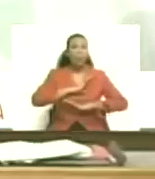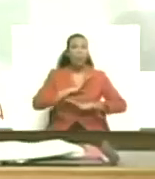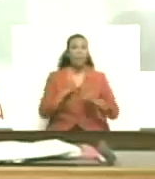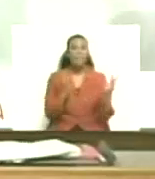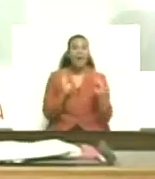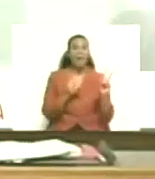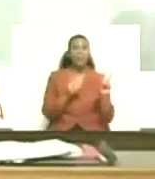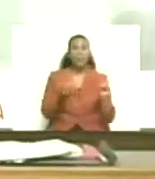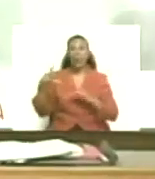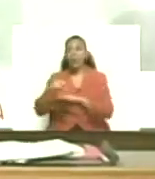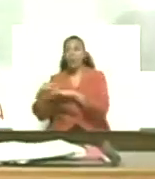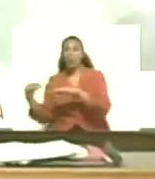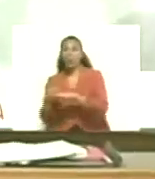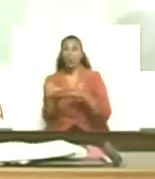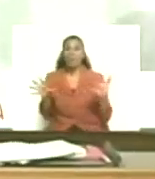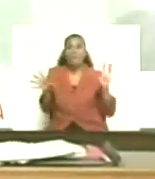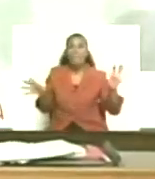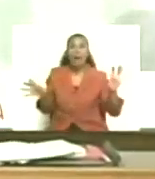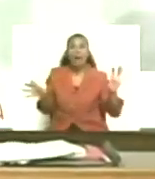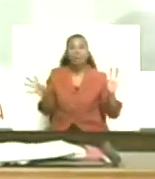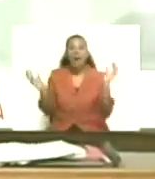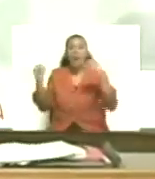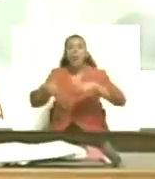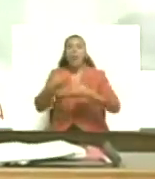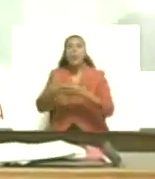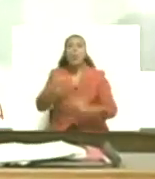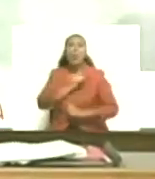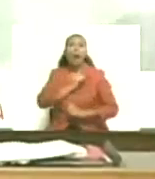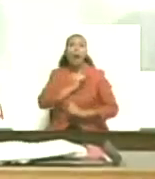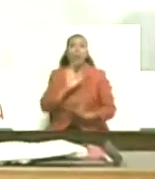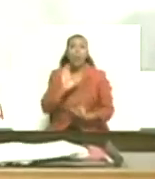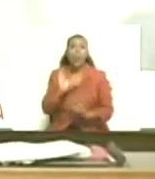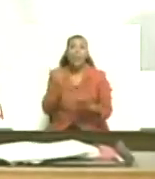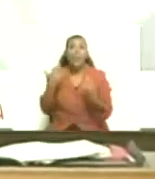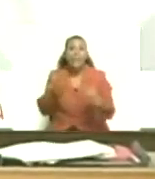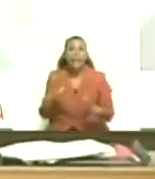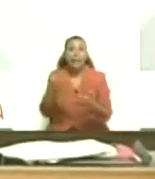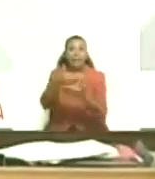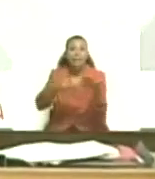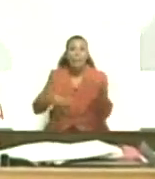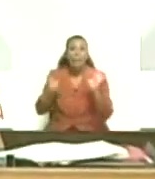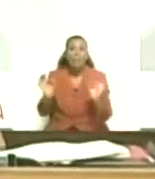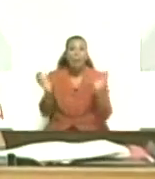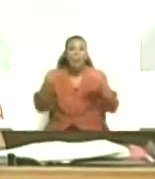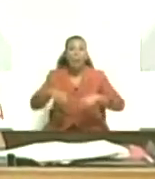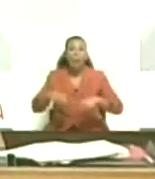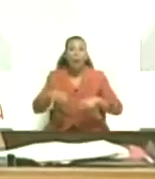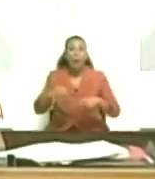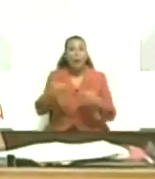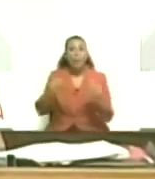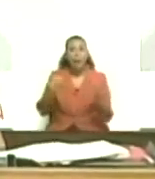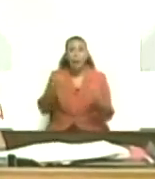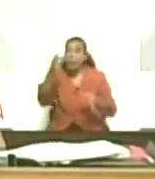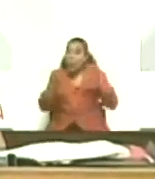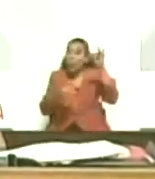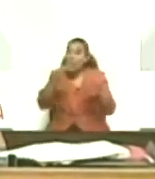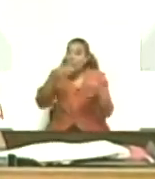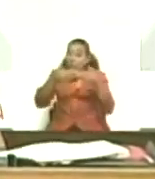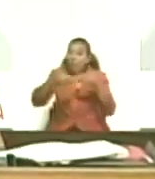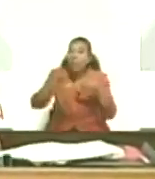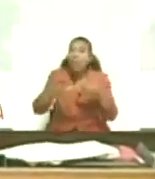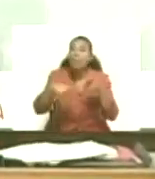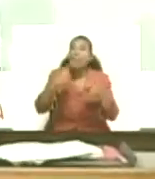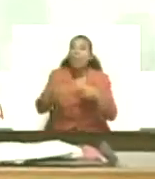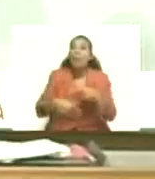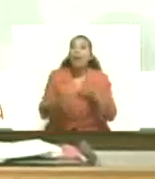satisfactoria para ambas partes, incluso niega la posibilidad de una contención, de un juicio, porque